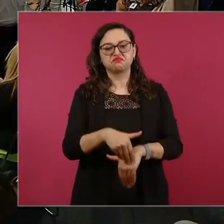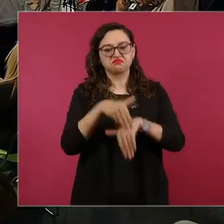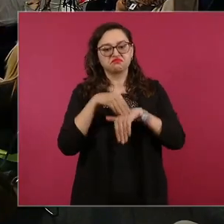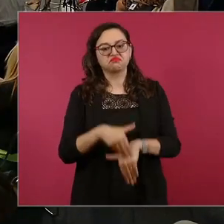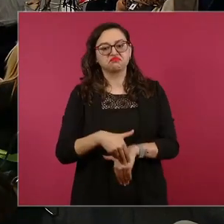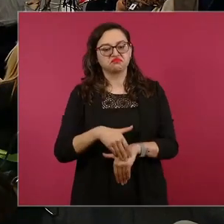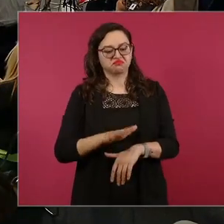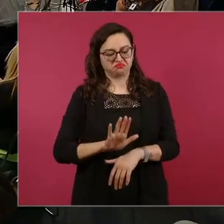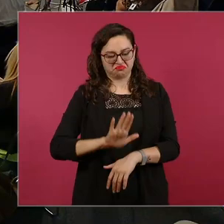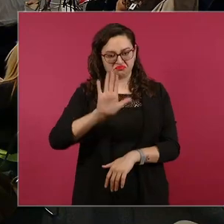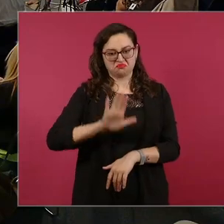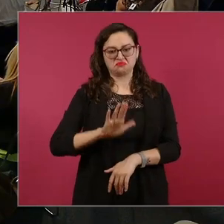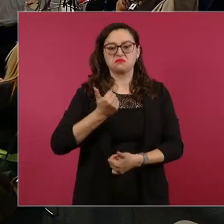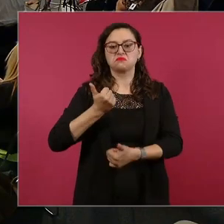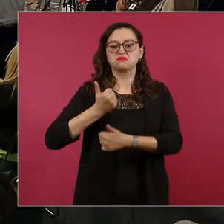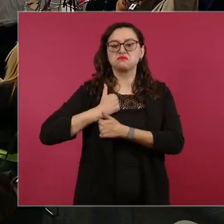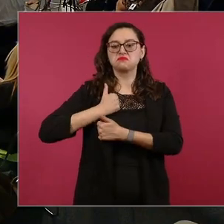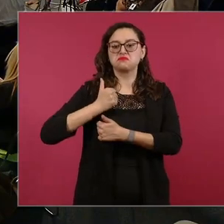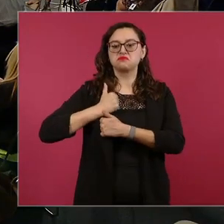y se decía